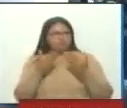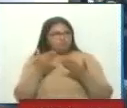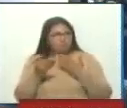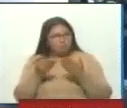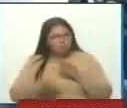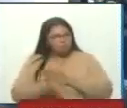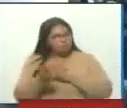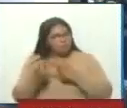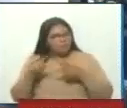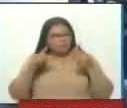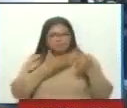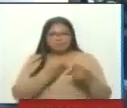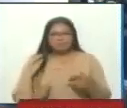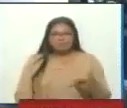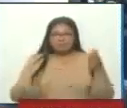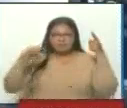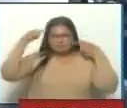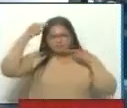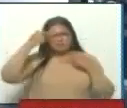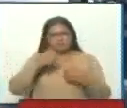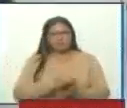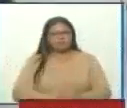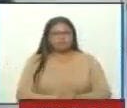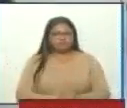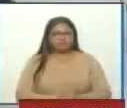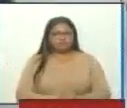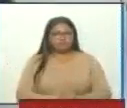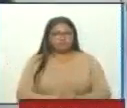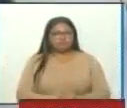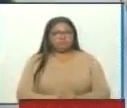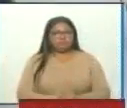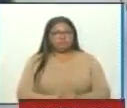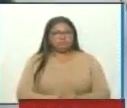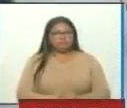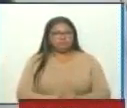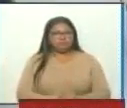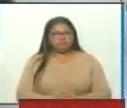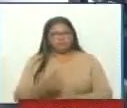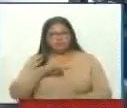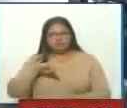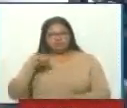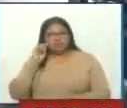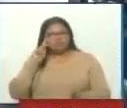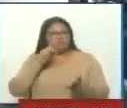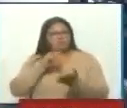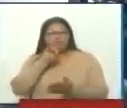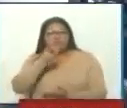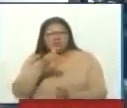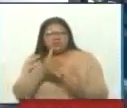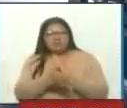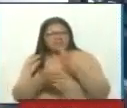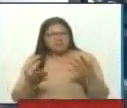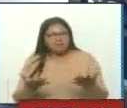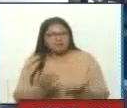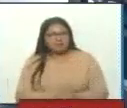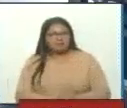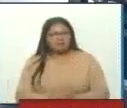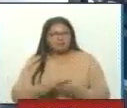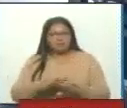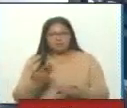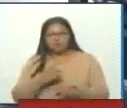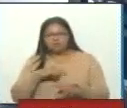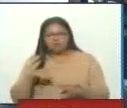que el presidente Chávez llegara y llegara con vida. Lo que estaba, y estaba informado. Exactamente. ¿Qué estaba pasando? Pues estábamos viviendo un